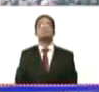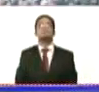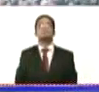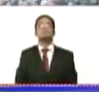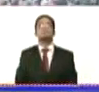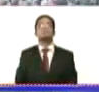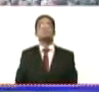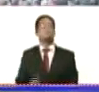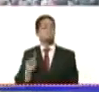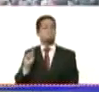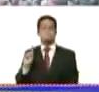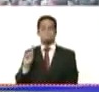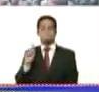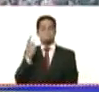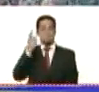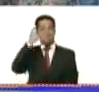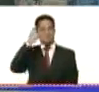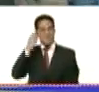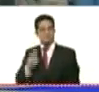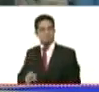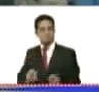Desde el primer día,